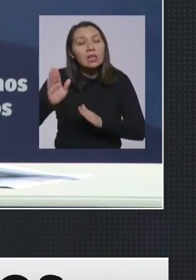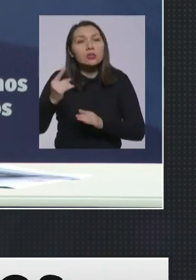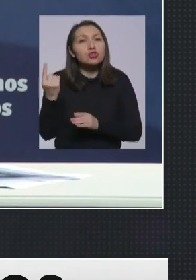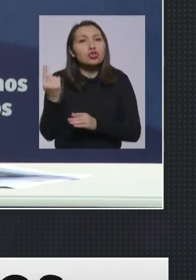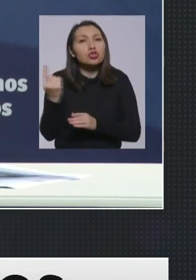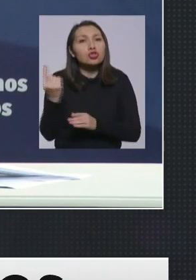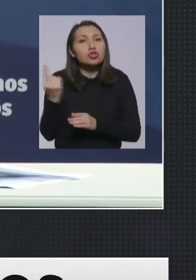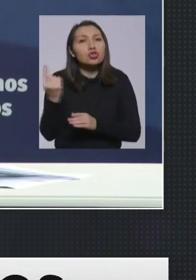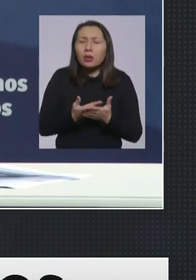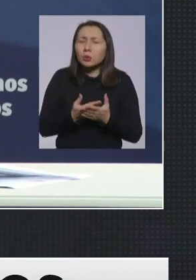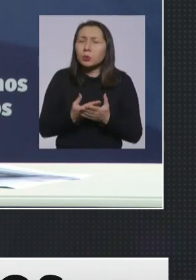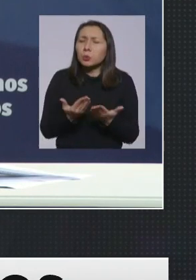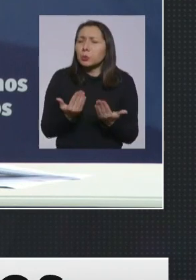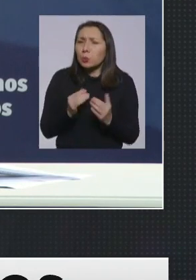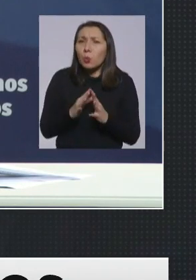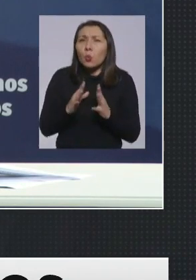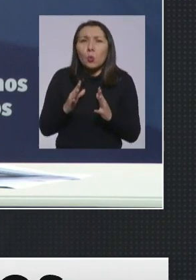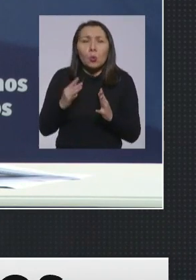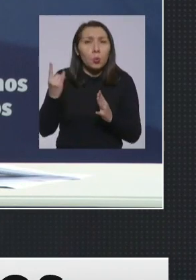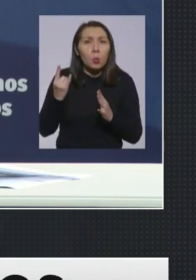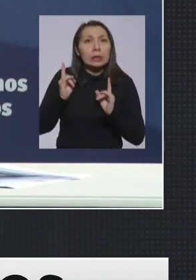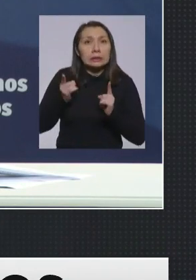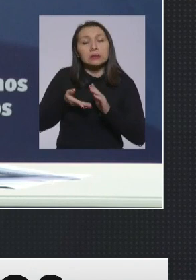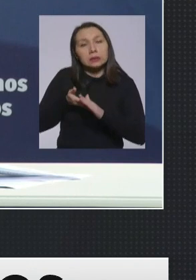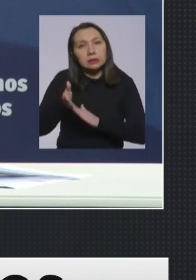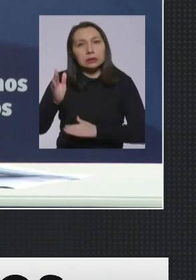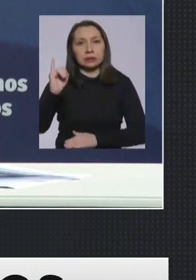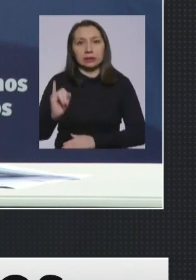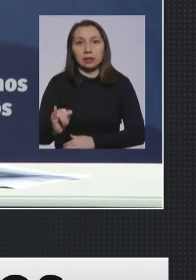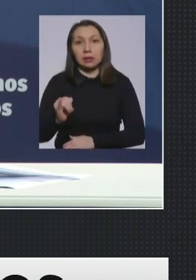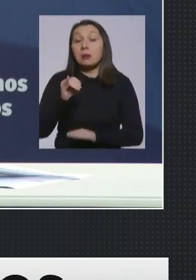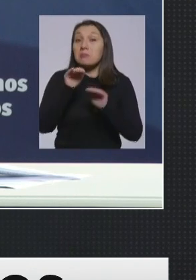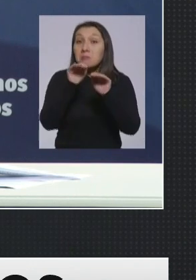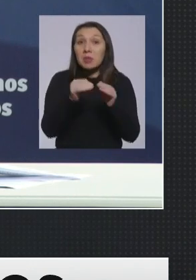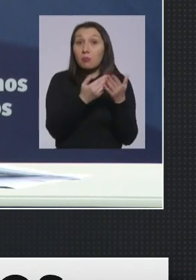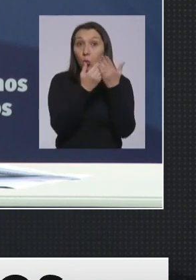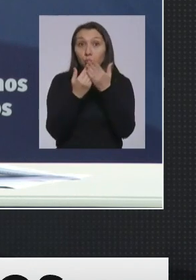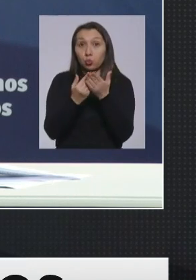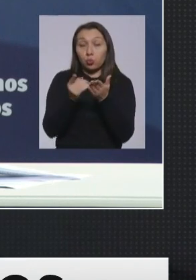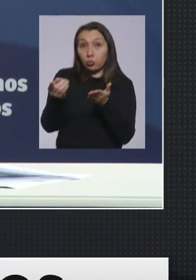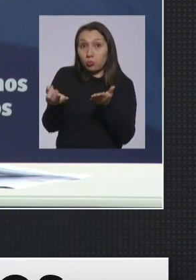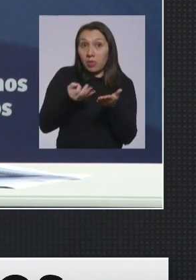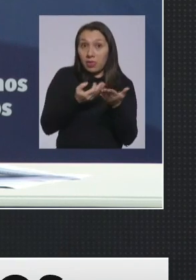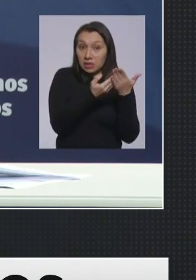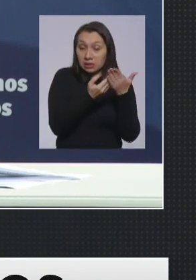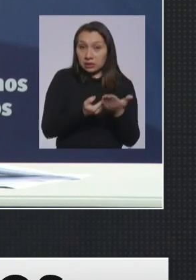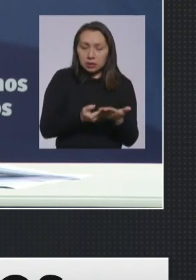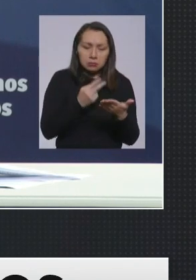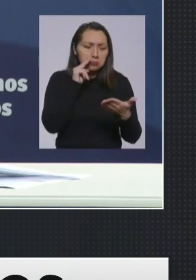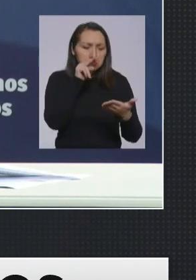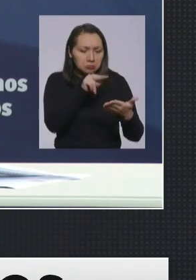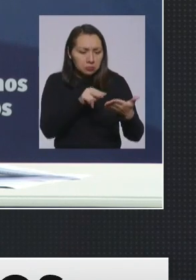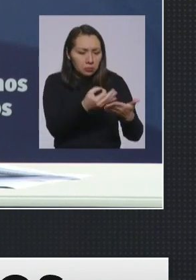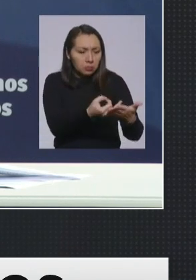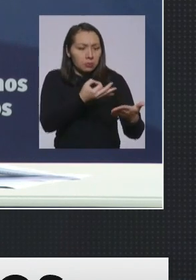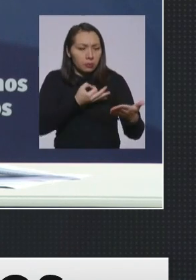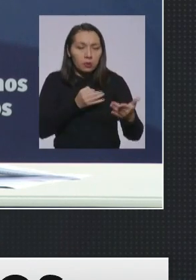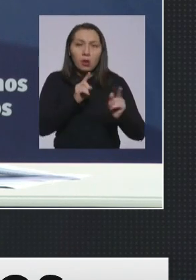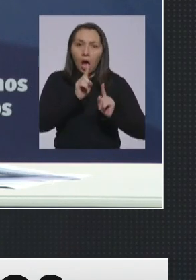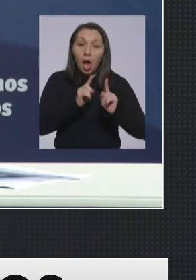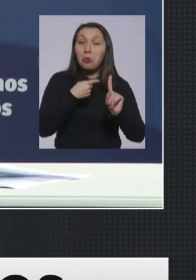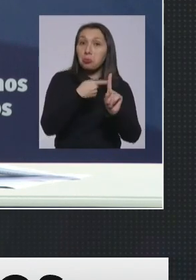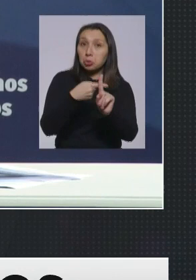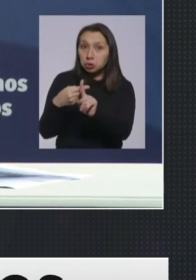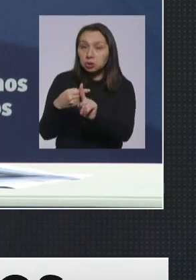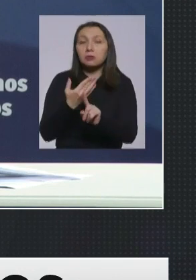sólo cuando sea estrictamente necesario el mismo estudio que usted nombra también dice algo muy